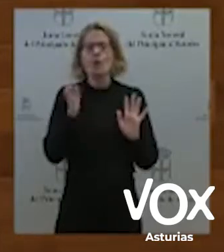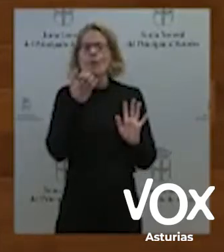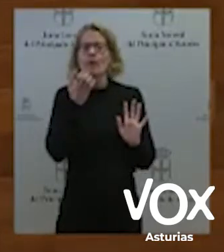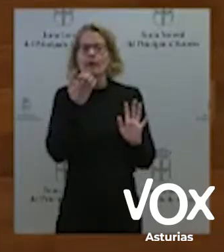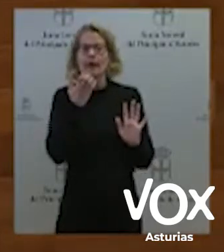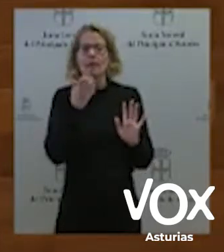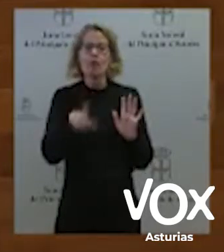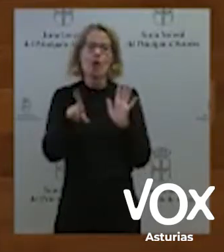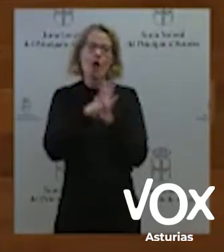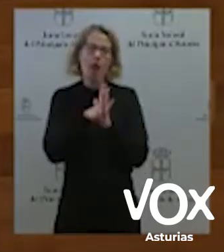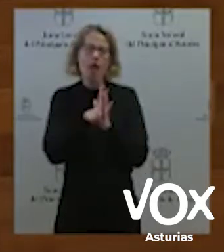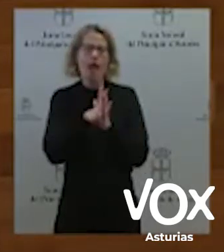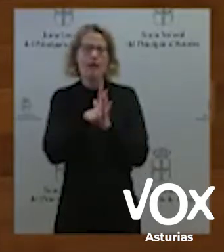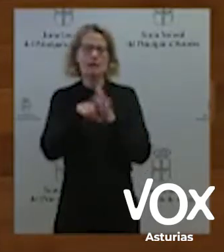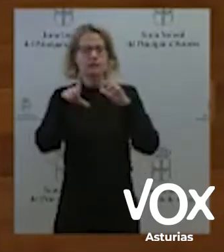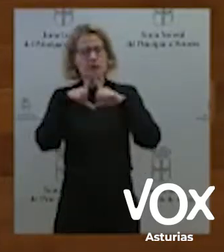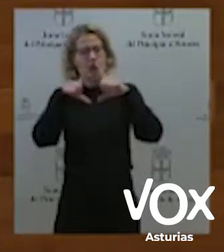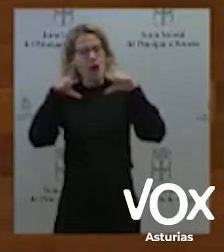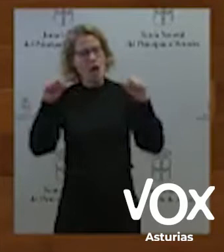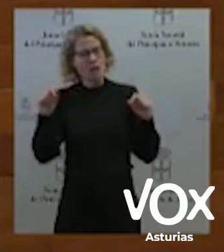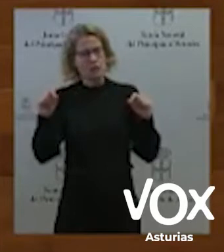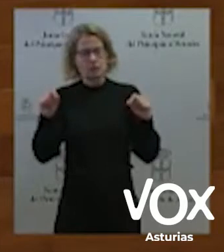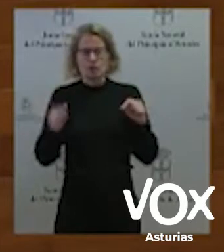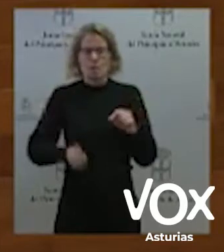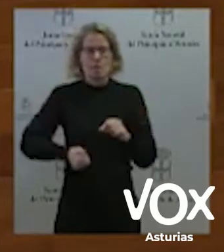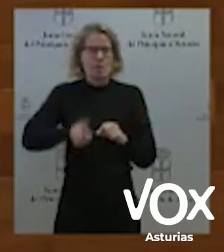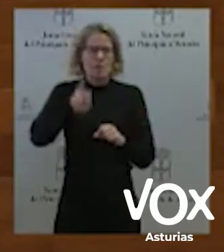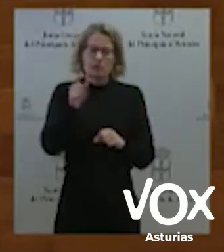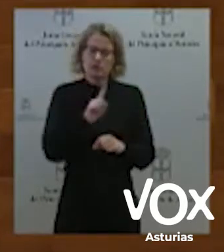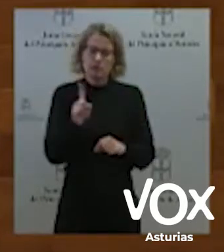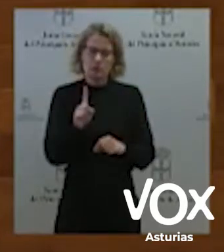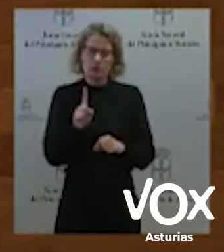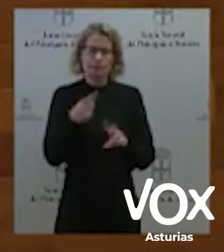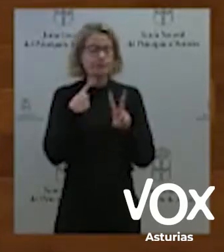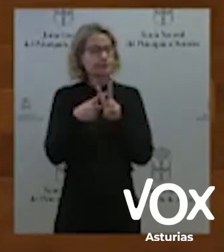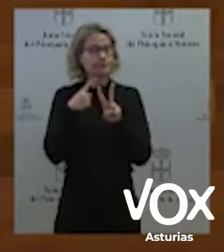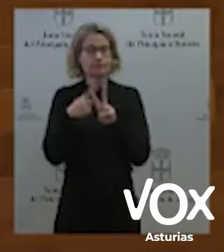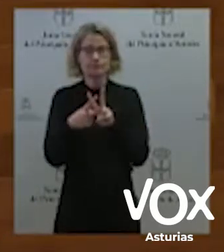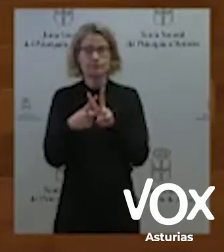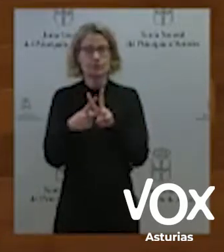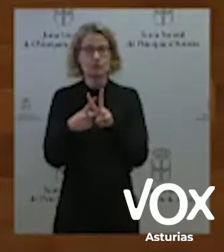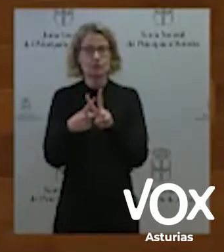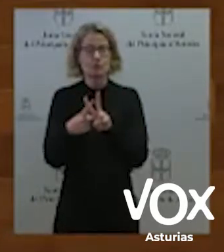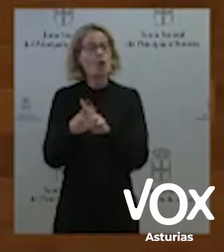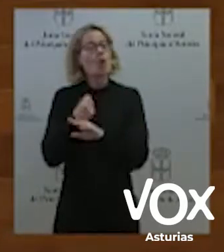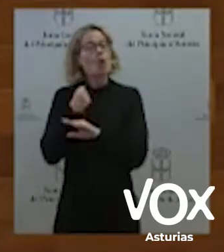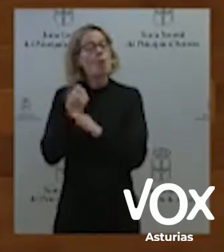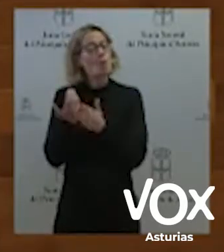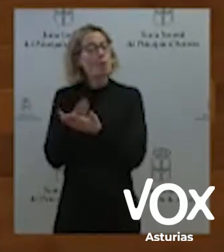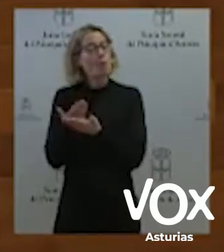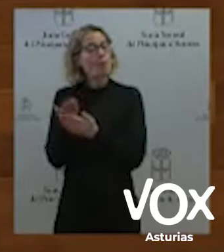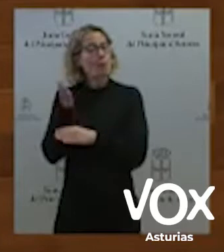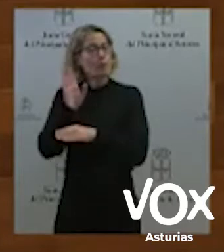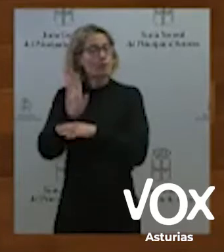no nos parece aceptable. Desde Vox no apoyaremos ninguna de sus propuestas basadas en la creación de una nueva legislación autonómica. Somos